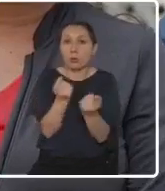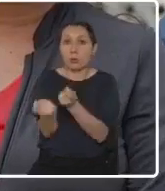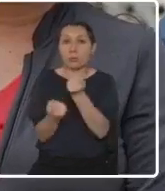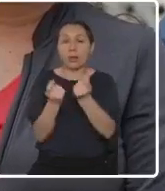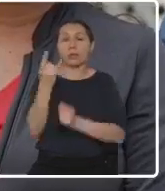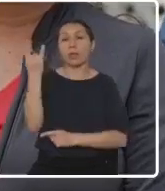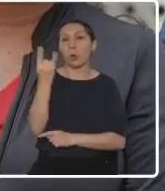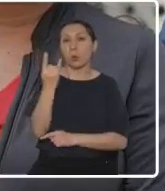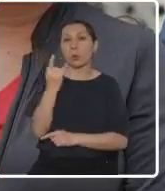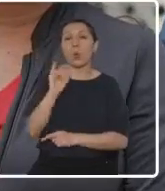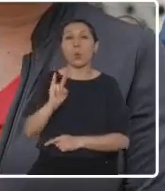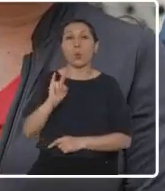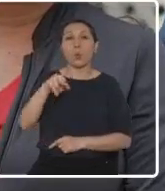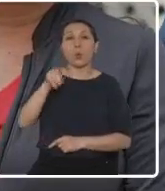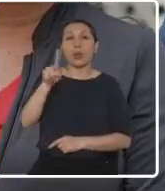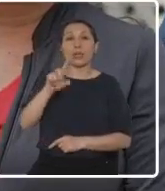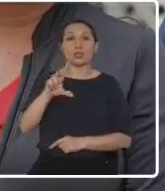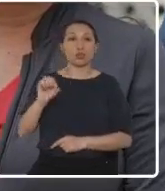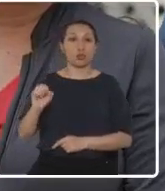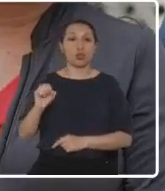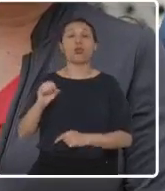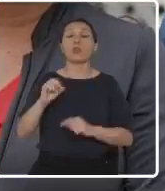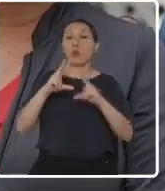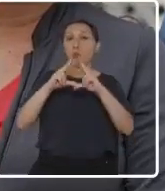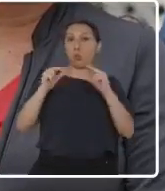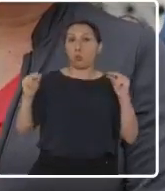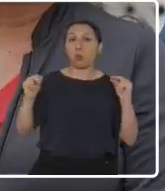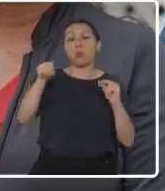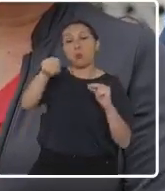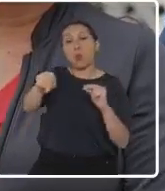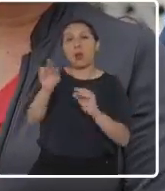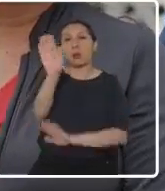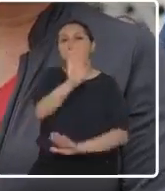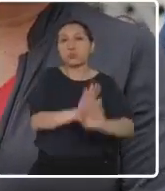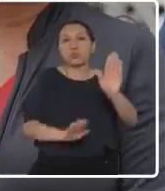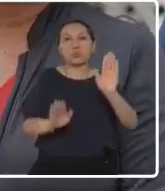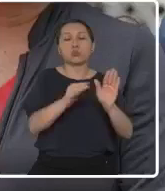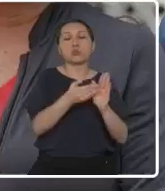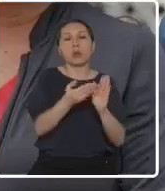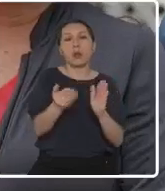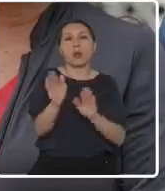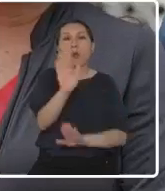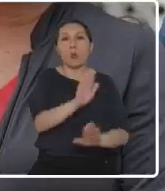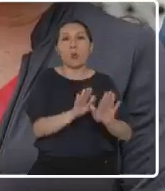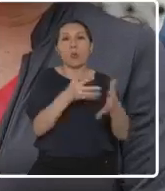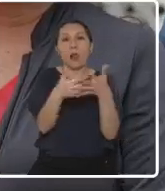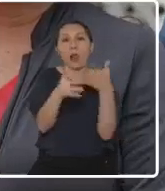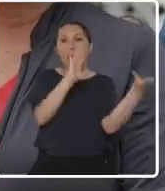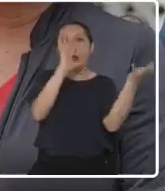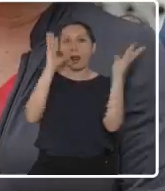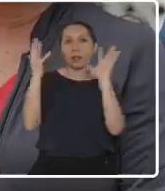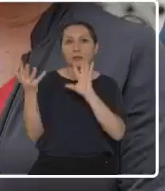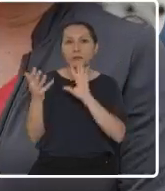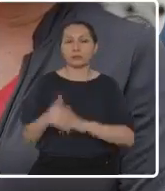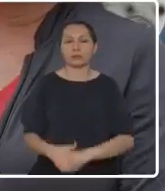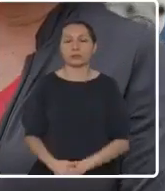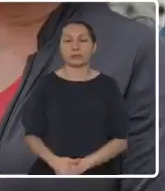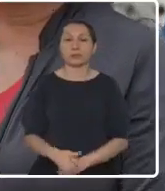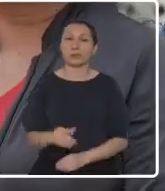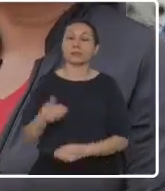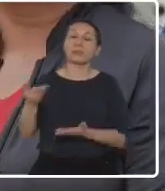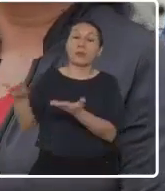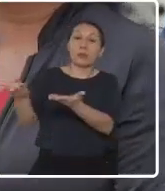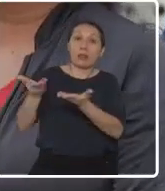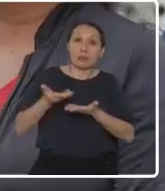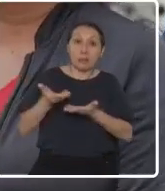financiero para la emergencia y la UNESCO soporte técnico para la conservación y la preservación de reservas de la biosfera. Hemos